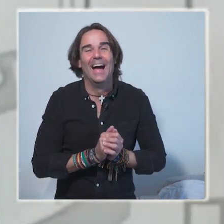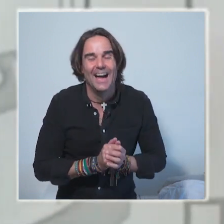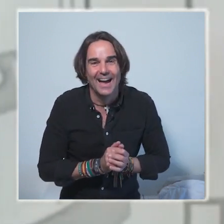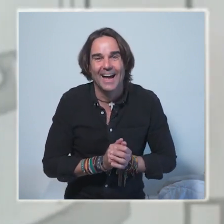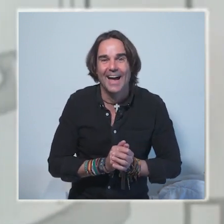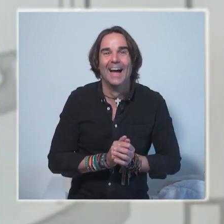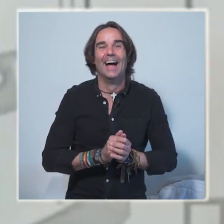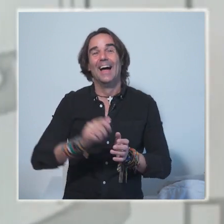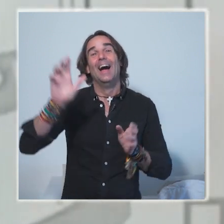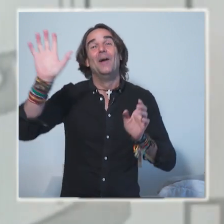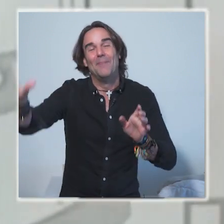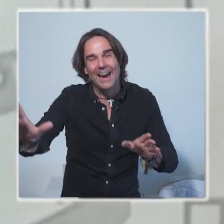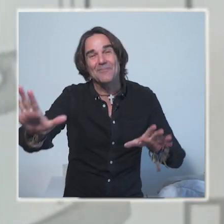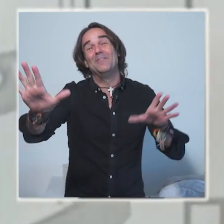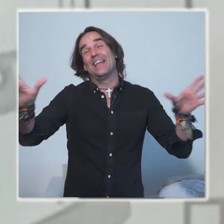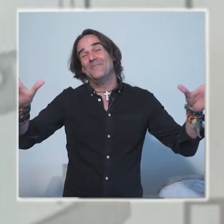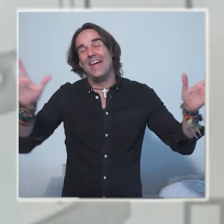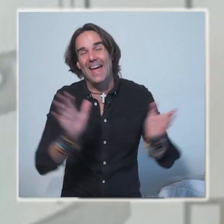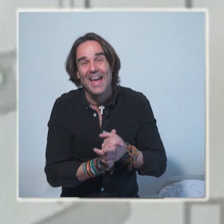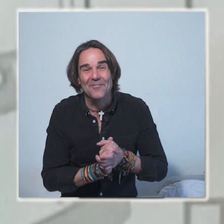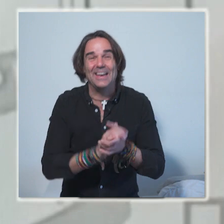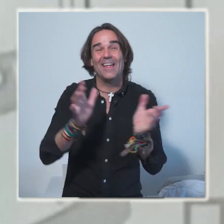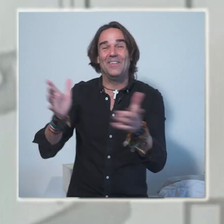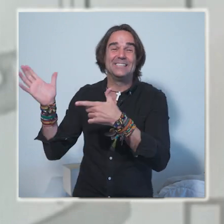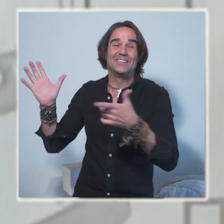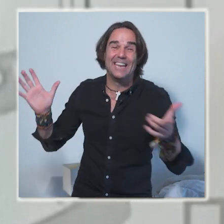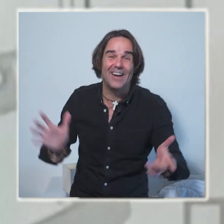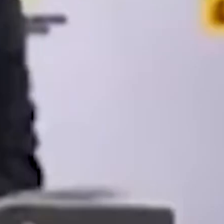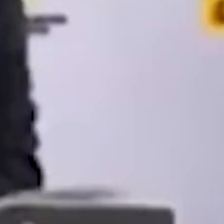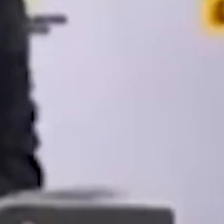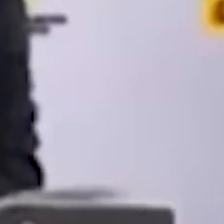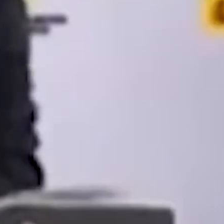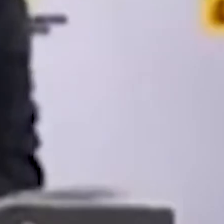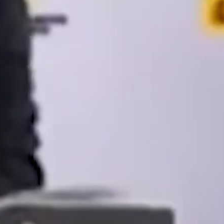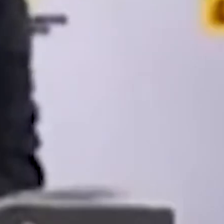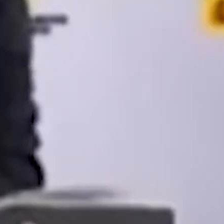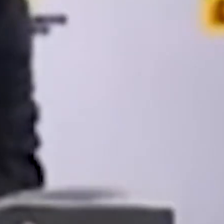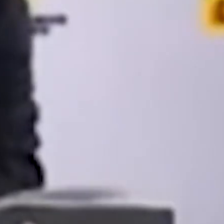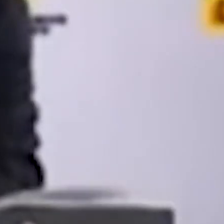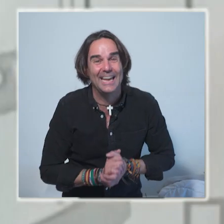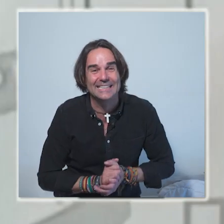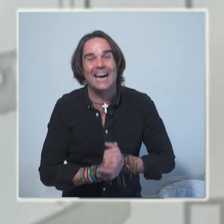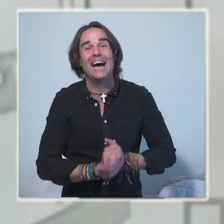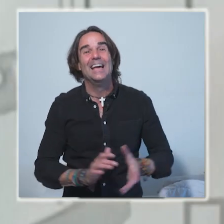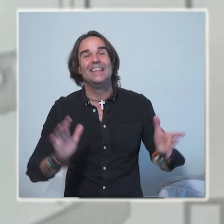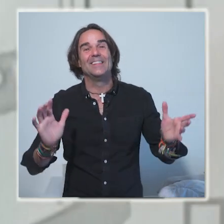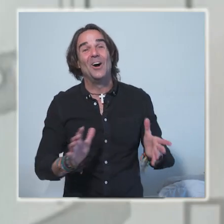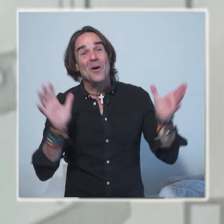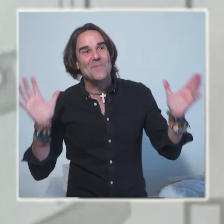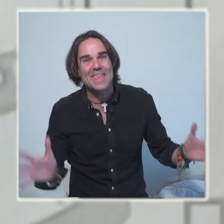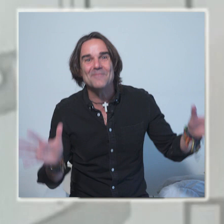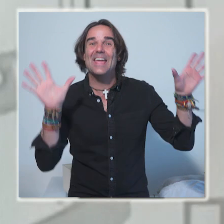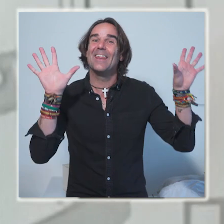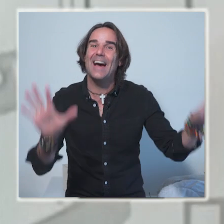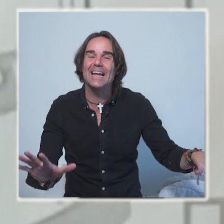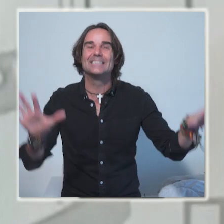consideración. Vale, permítanme. Mirad al ministro Escribá, que no sabe dónde poner la mano y que está diciendo